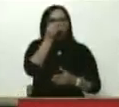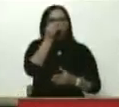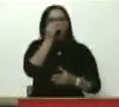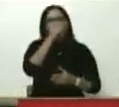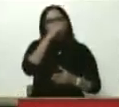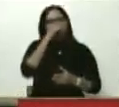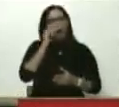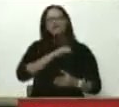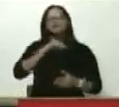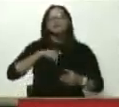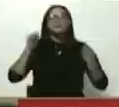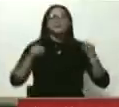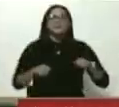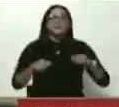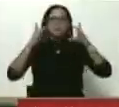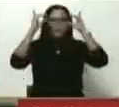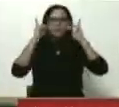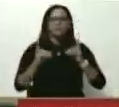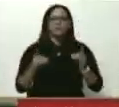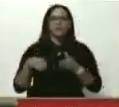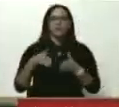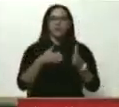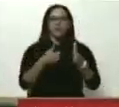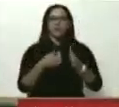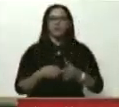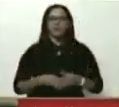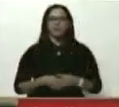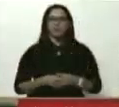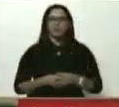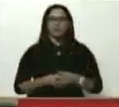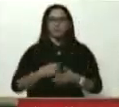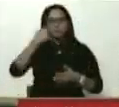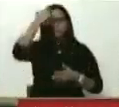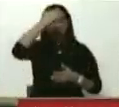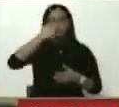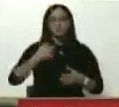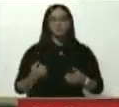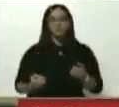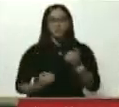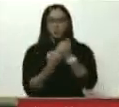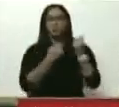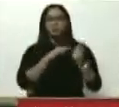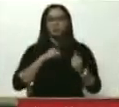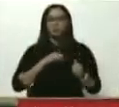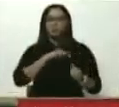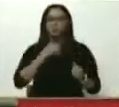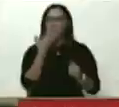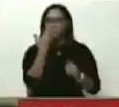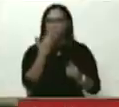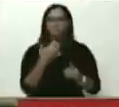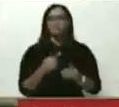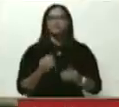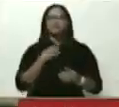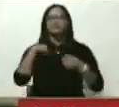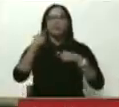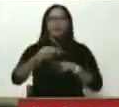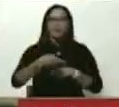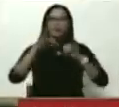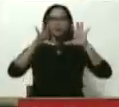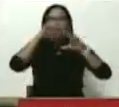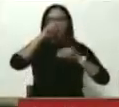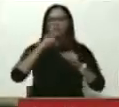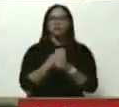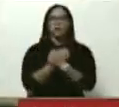camino y aquí vamos con nuestra gente. Y el pueblo empujándonos a nosotros y nosotros al frente. Mañana, 10 años de amor y lealtad a Chávez.